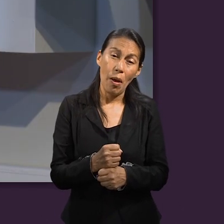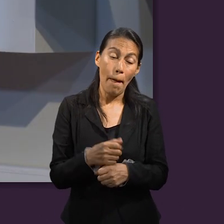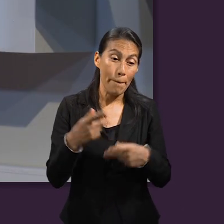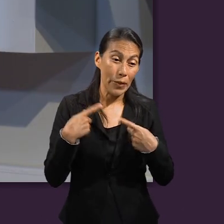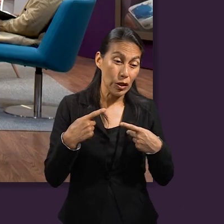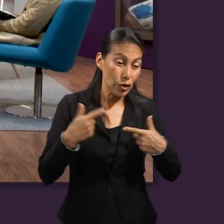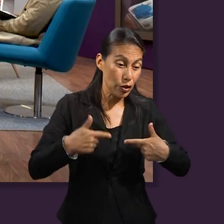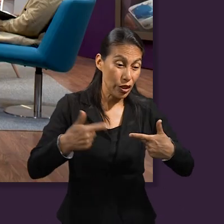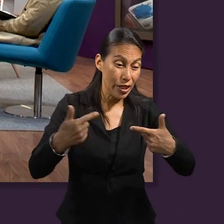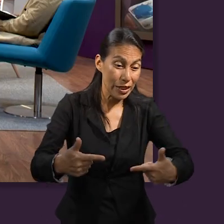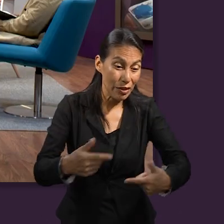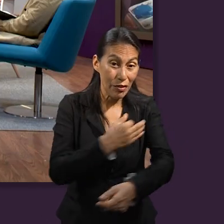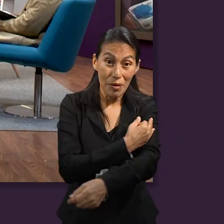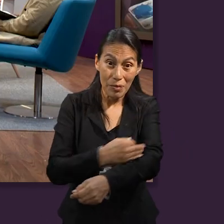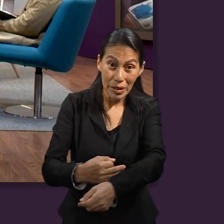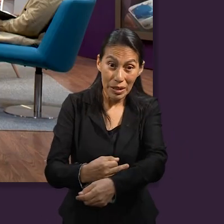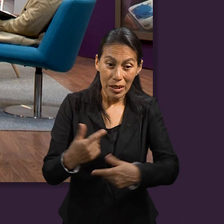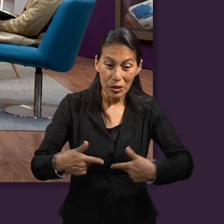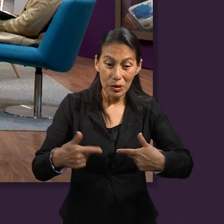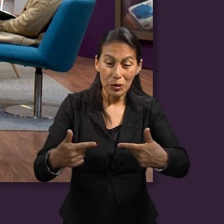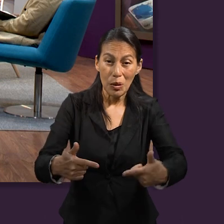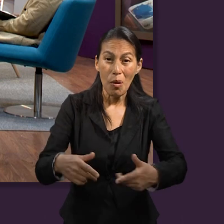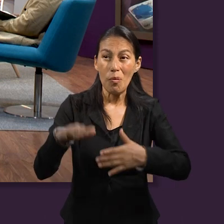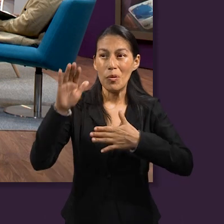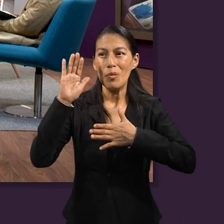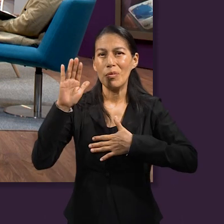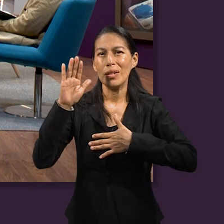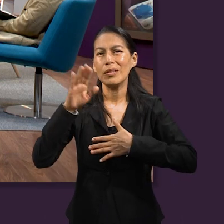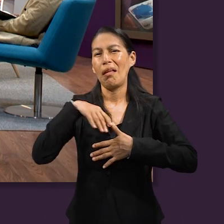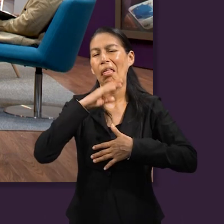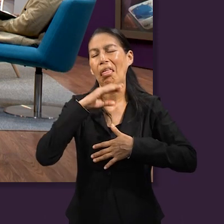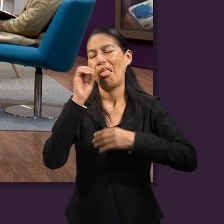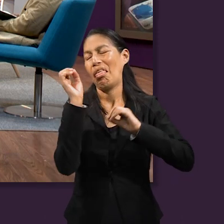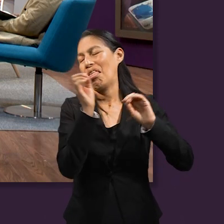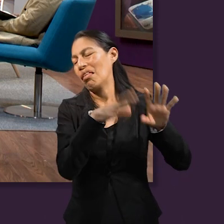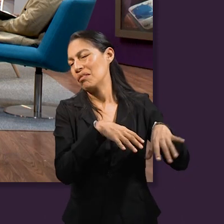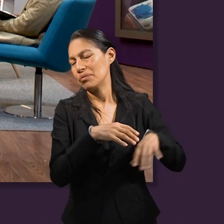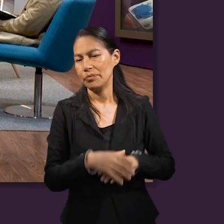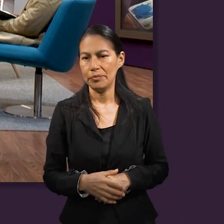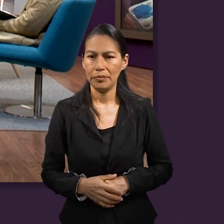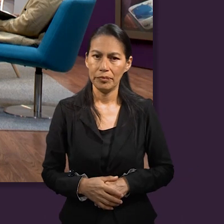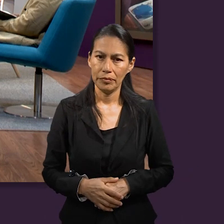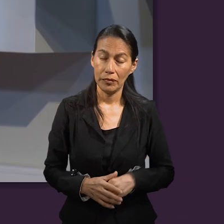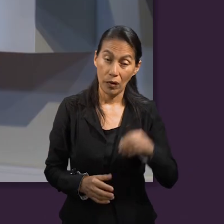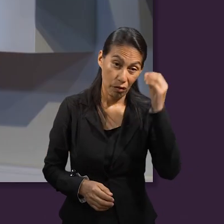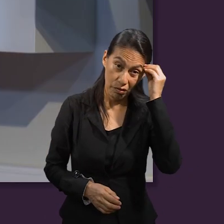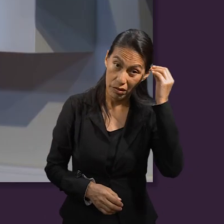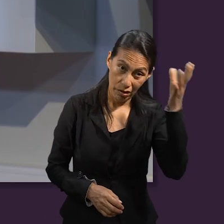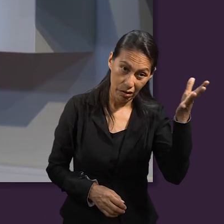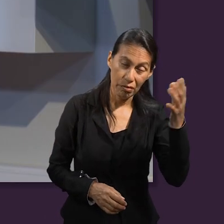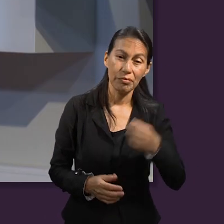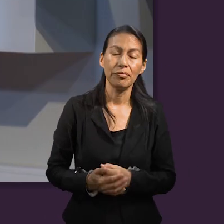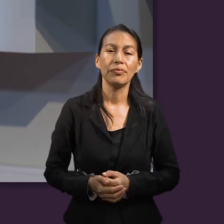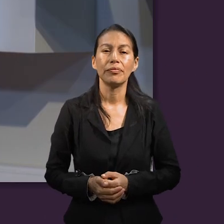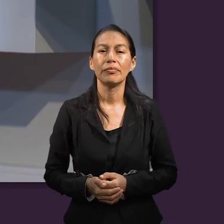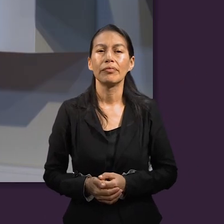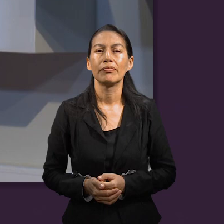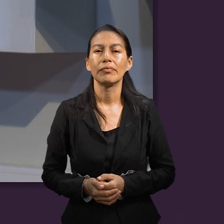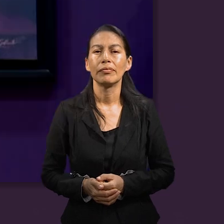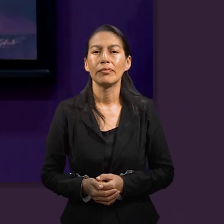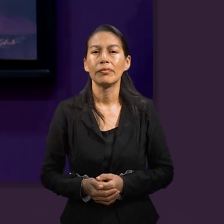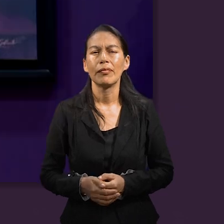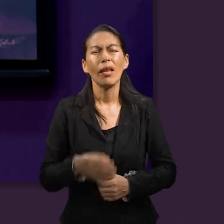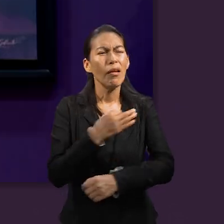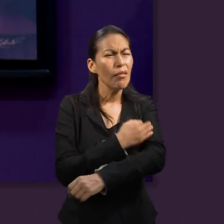había olvidado la promesa que dios había hecho desde un principio lleva a su familia completa